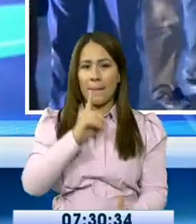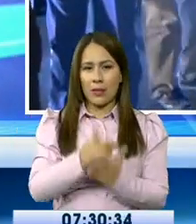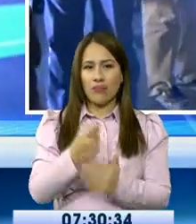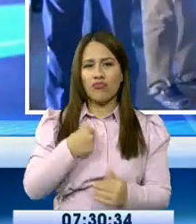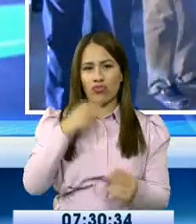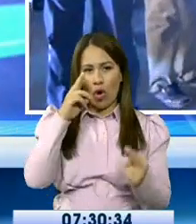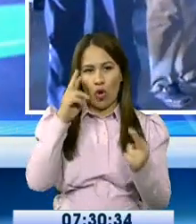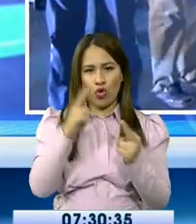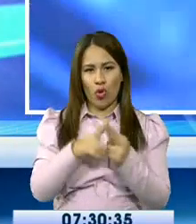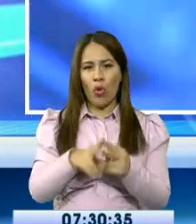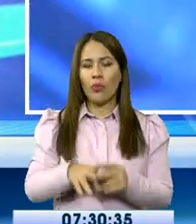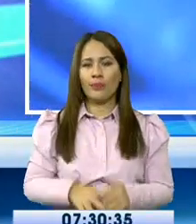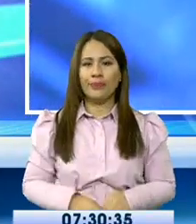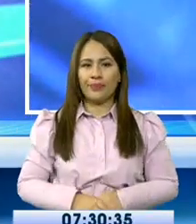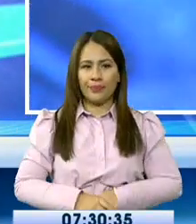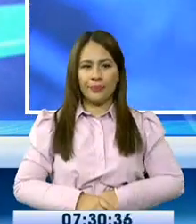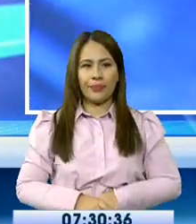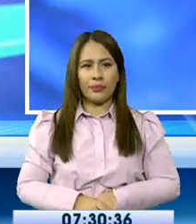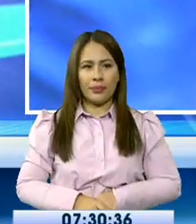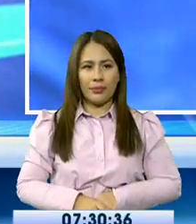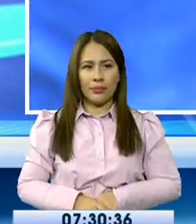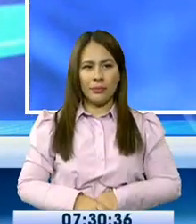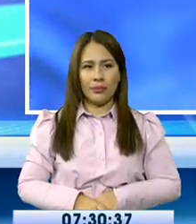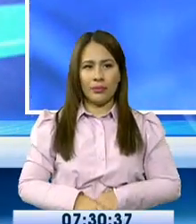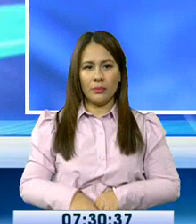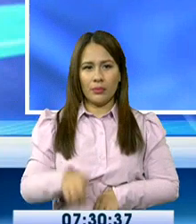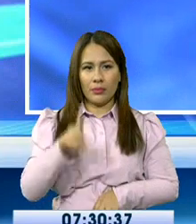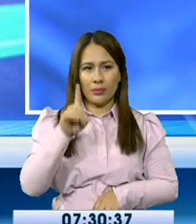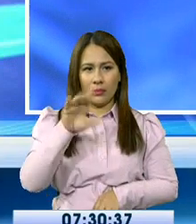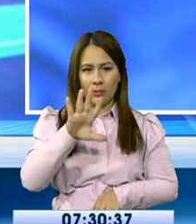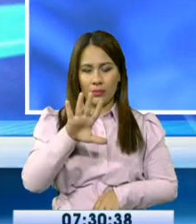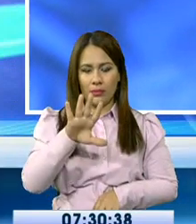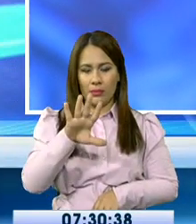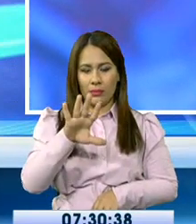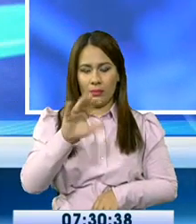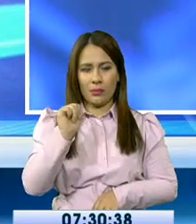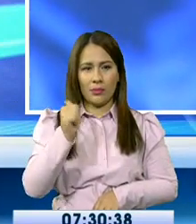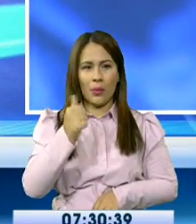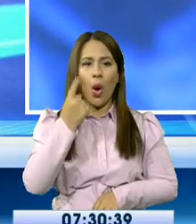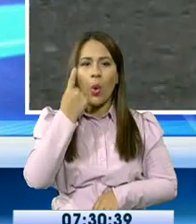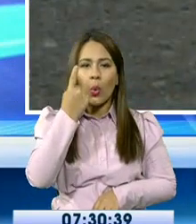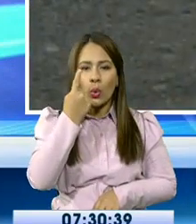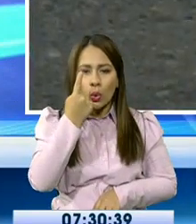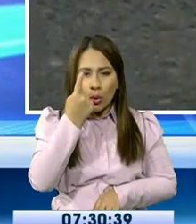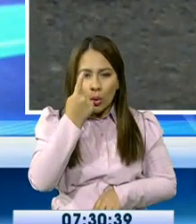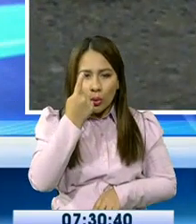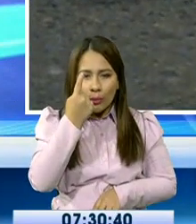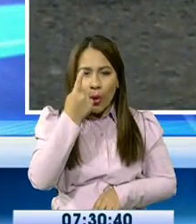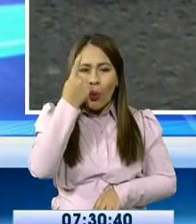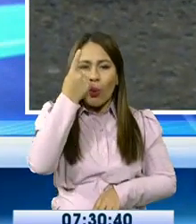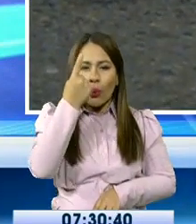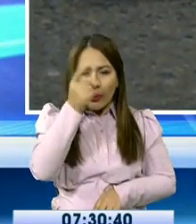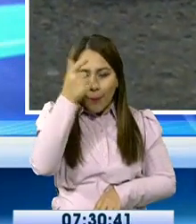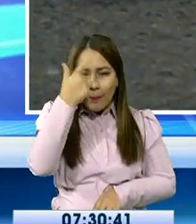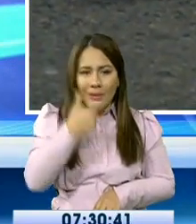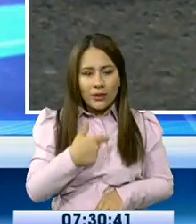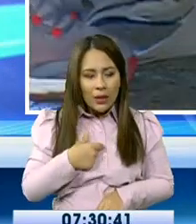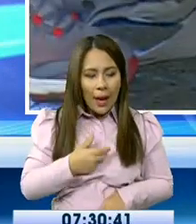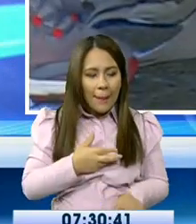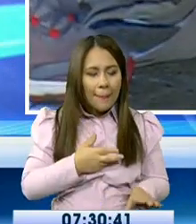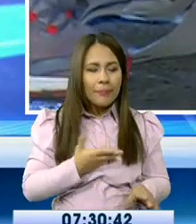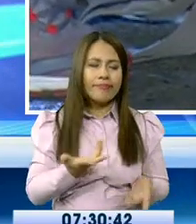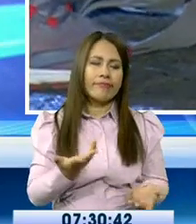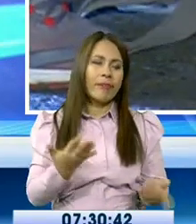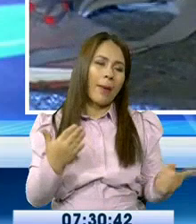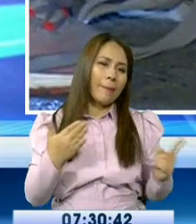muy pocos casos, sí. De una mano me sobran cuatro dedos en que esta clase de gente que han matado así de esa manera